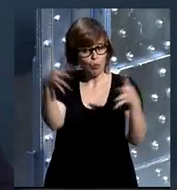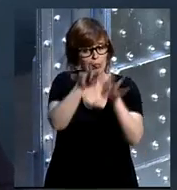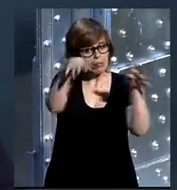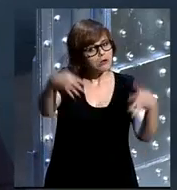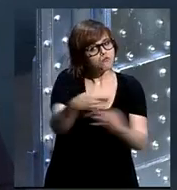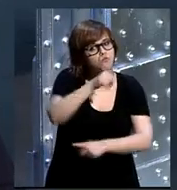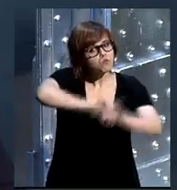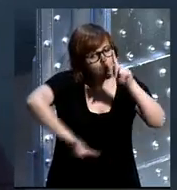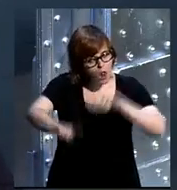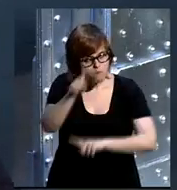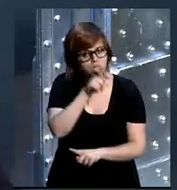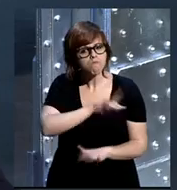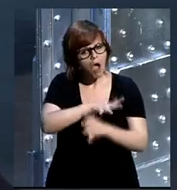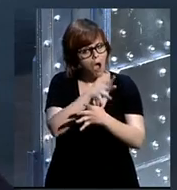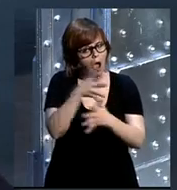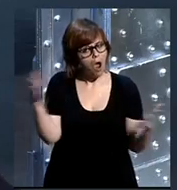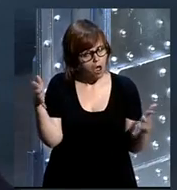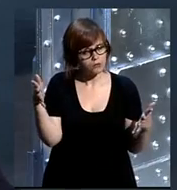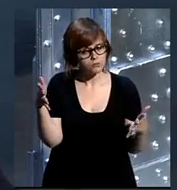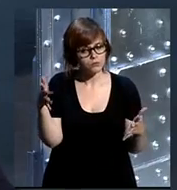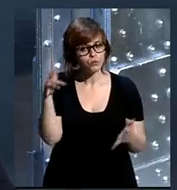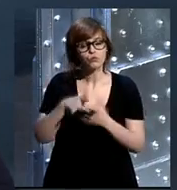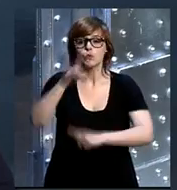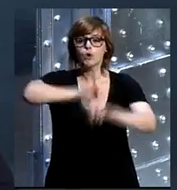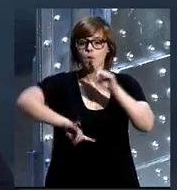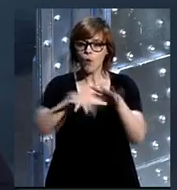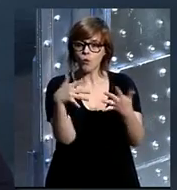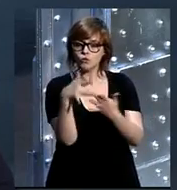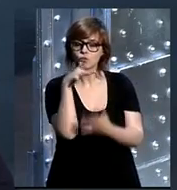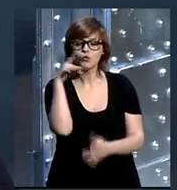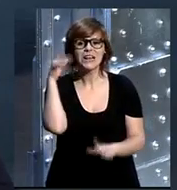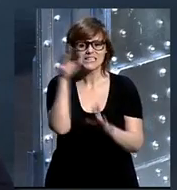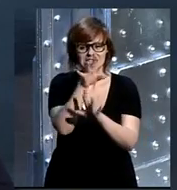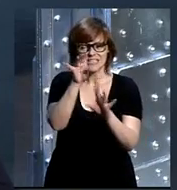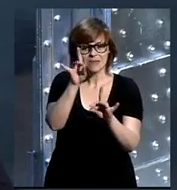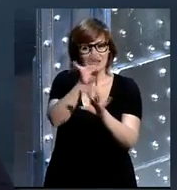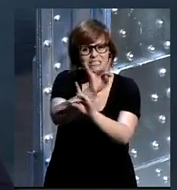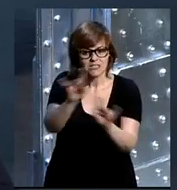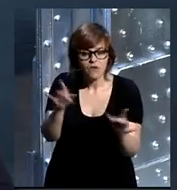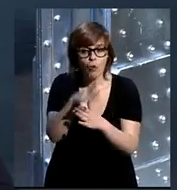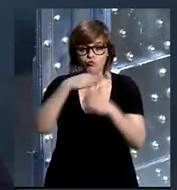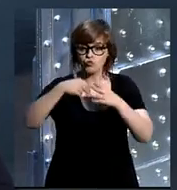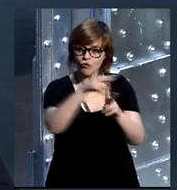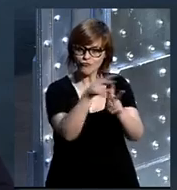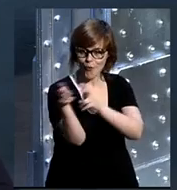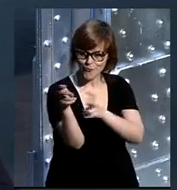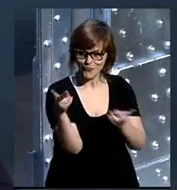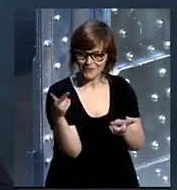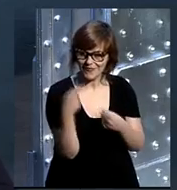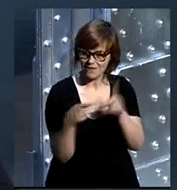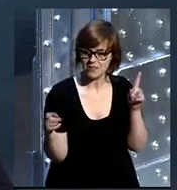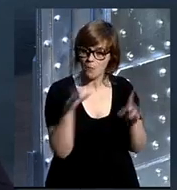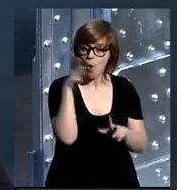un problema muy grave. Y ese problema es conectar con la sensibilidad de los nuevos usuarios, que son